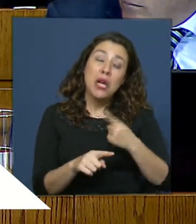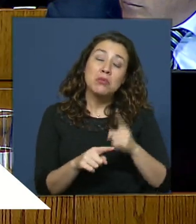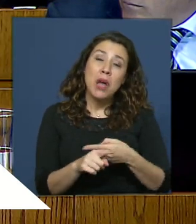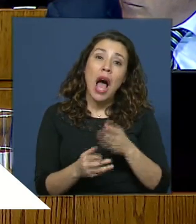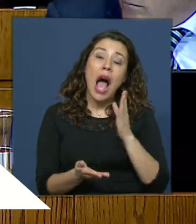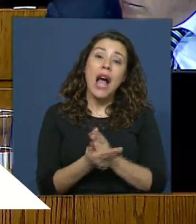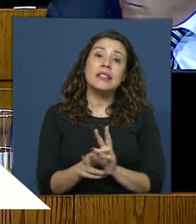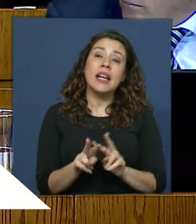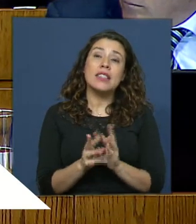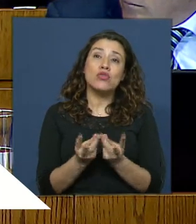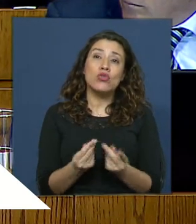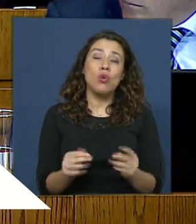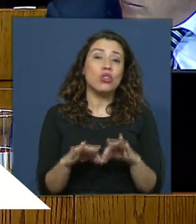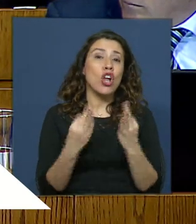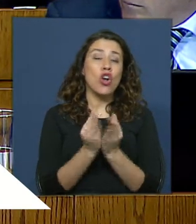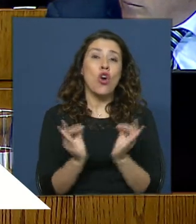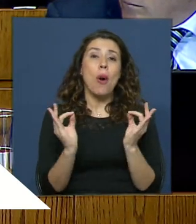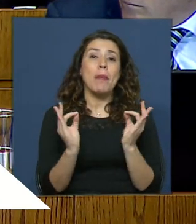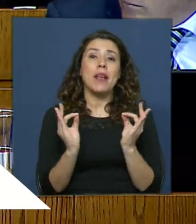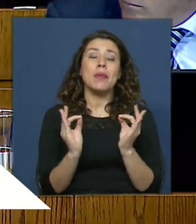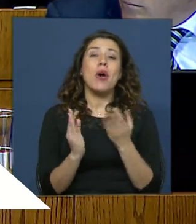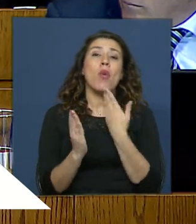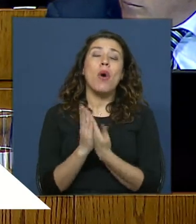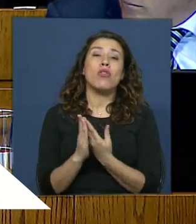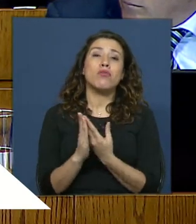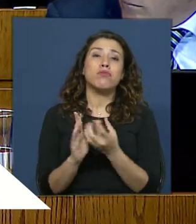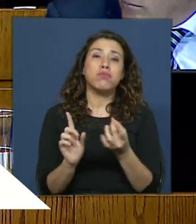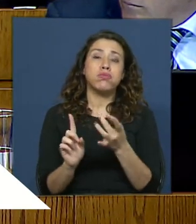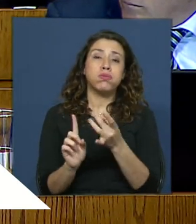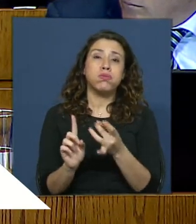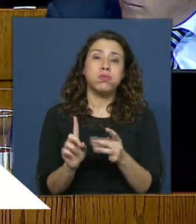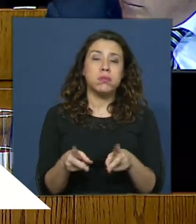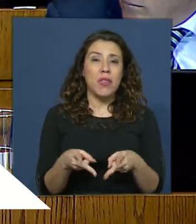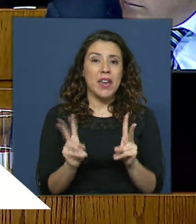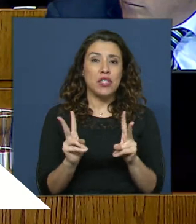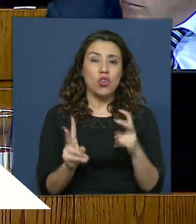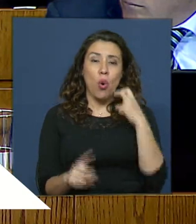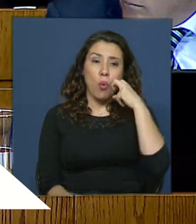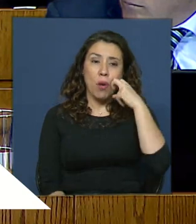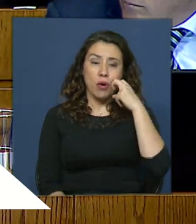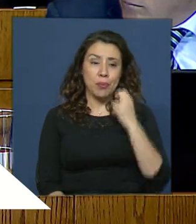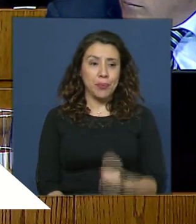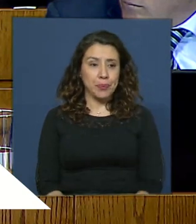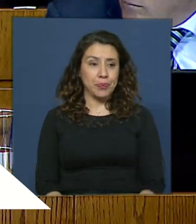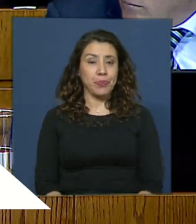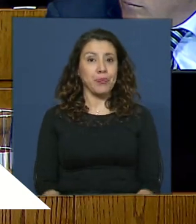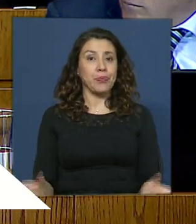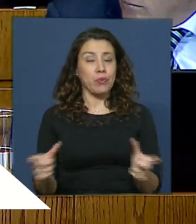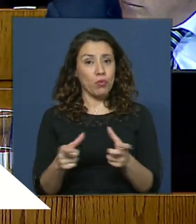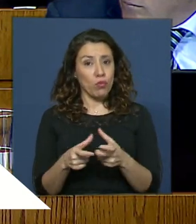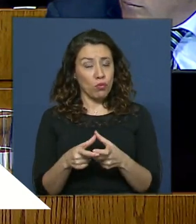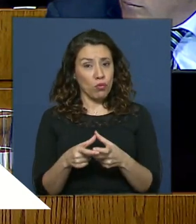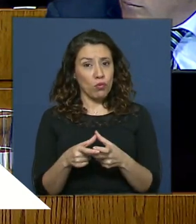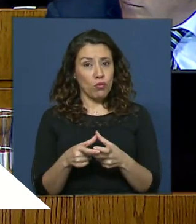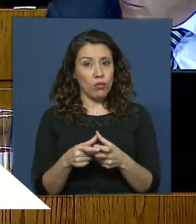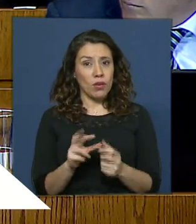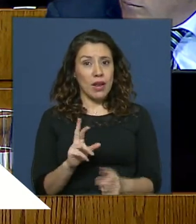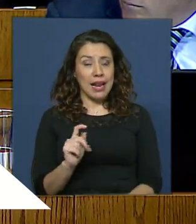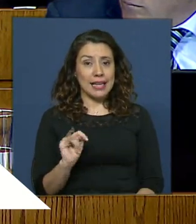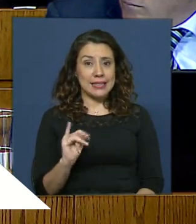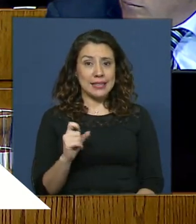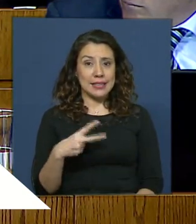no se repare totalmente lo que son las violaciones a los derechos humanos. En la comisión, tanto en la comisión